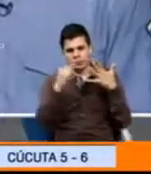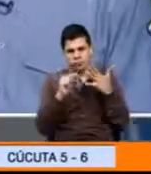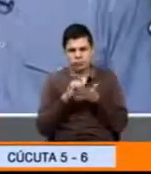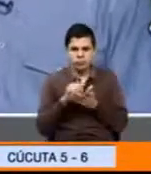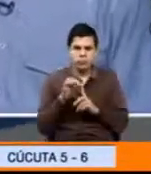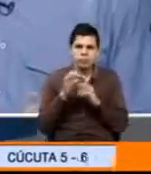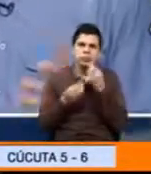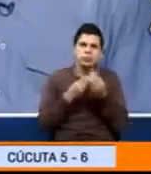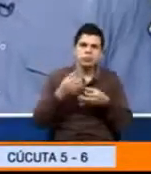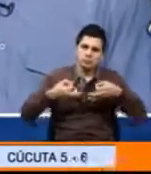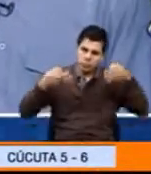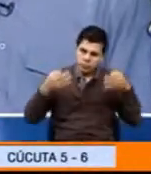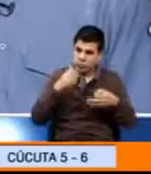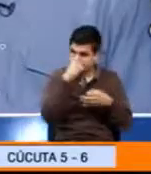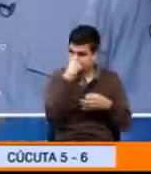perpetuidad,